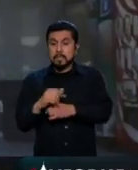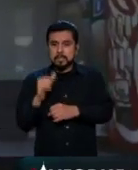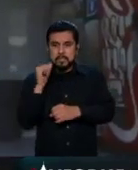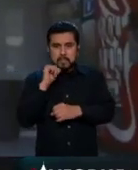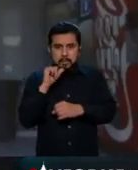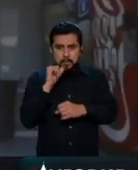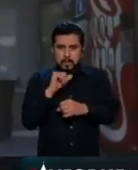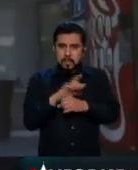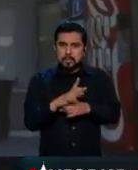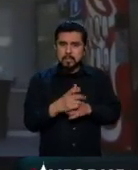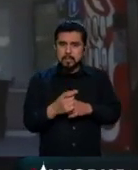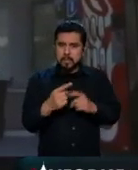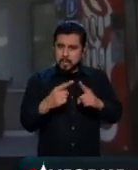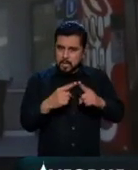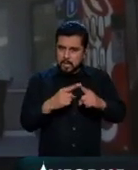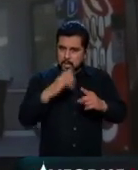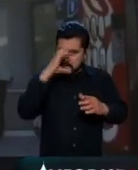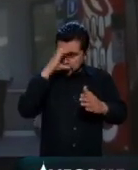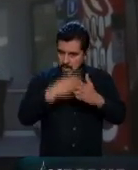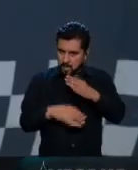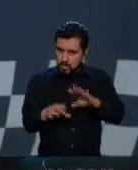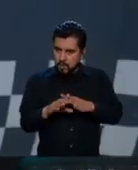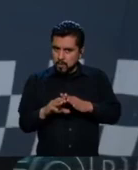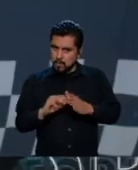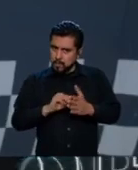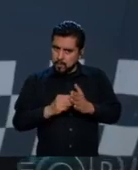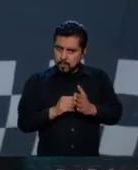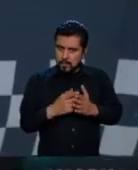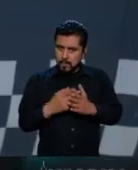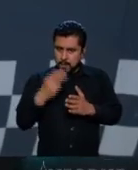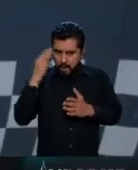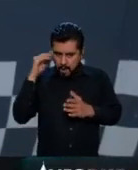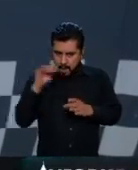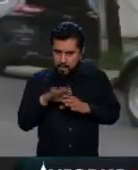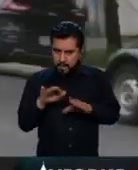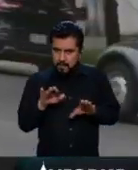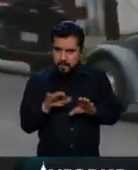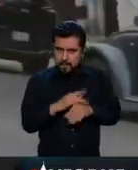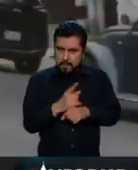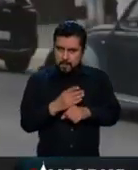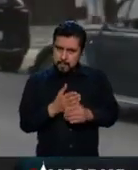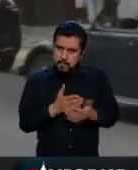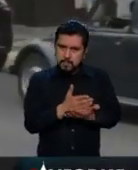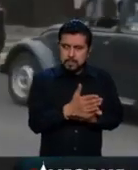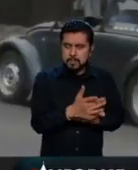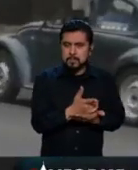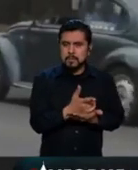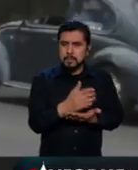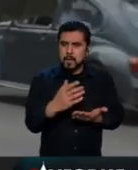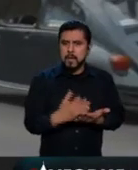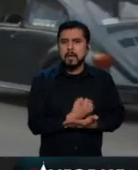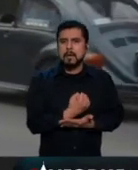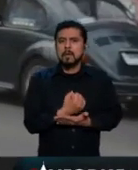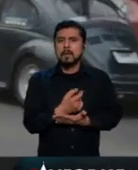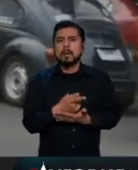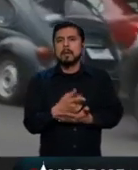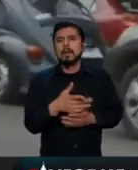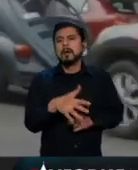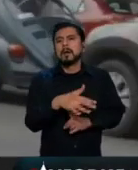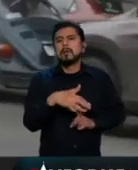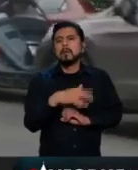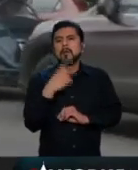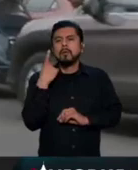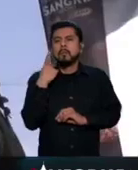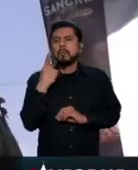muy hábil de insertar. Y en términos políticos, podríamos decir que la